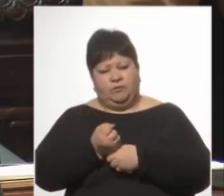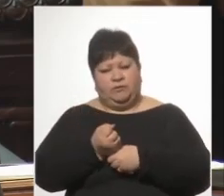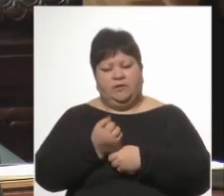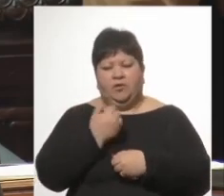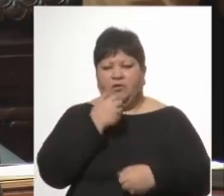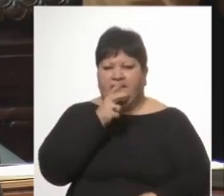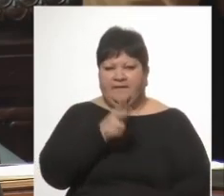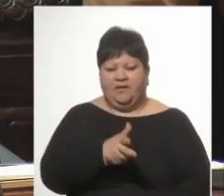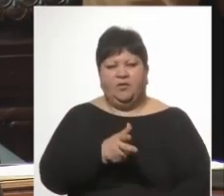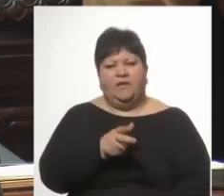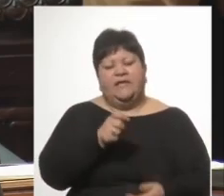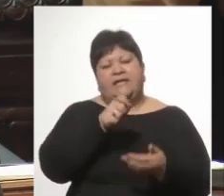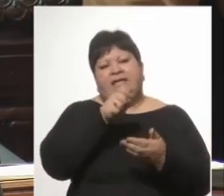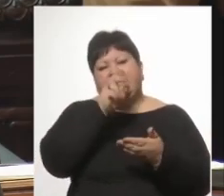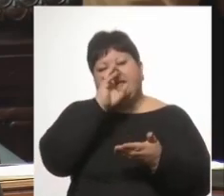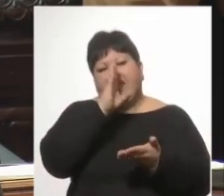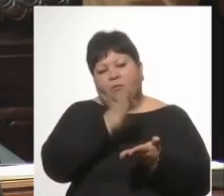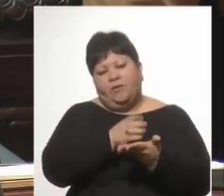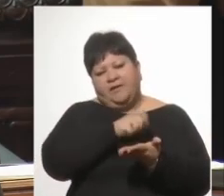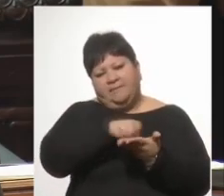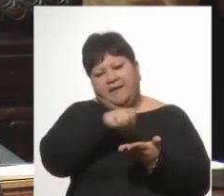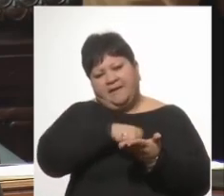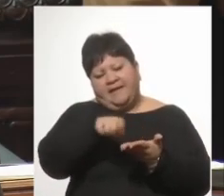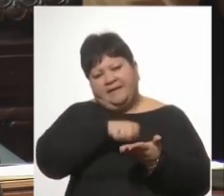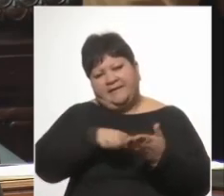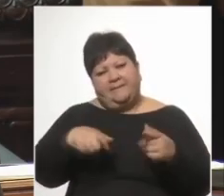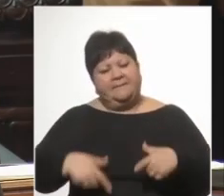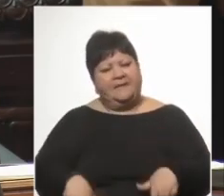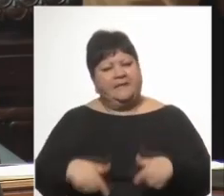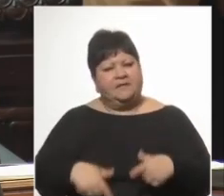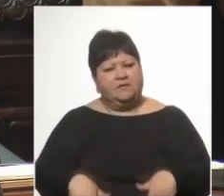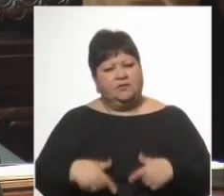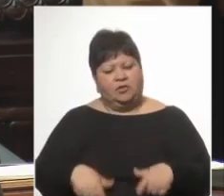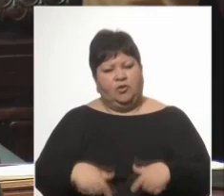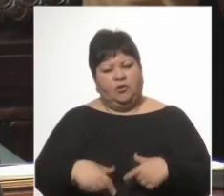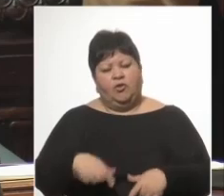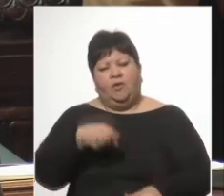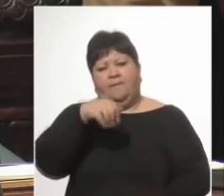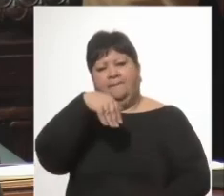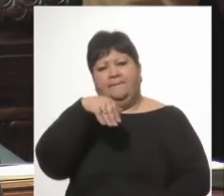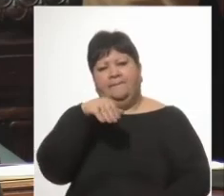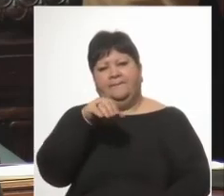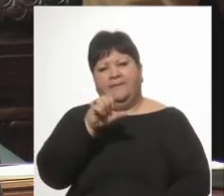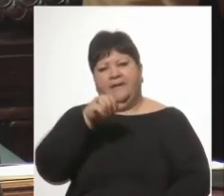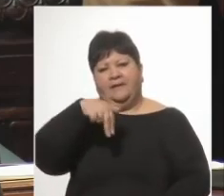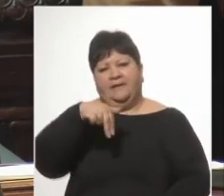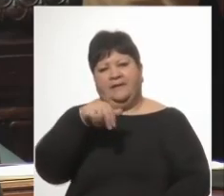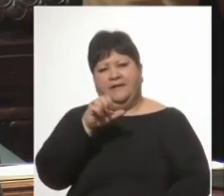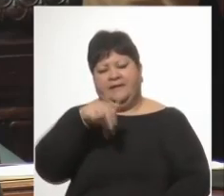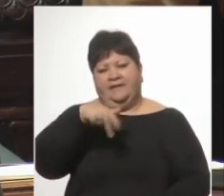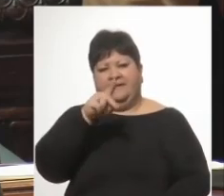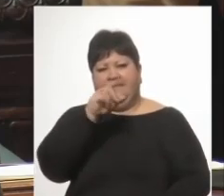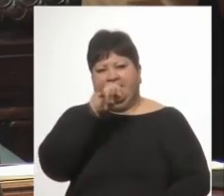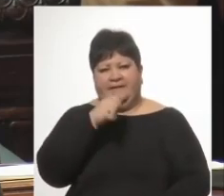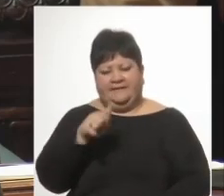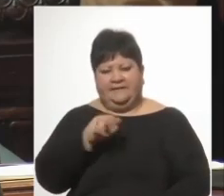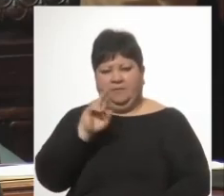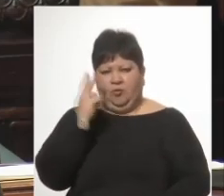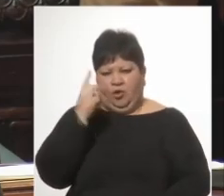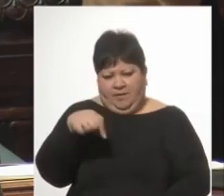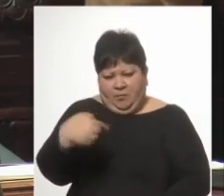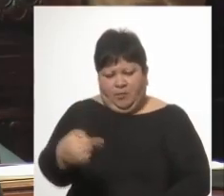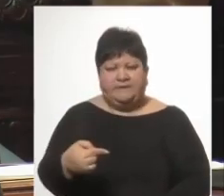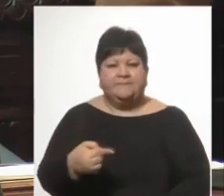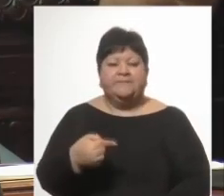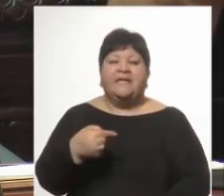del agonizante ministro de Defensa Nacional, don Jorge Menéndez, quien dice claramente